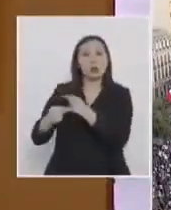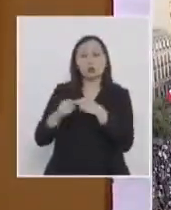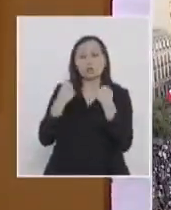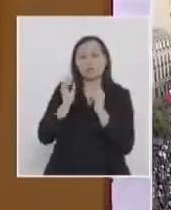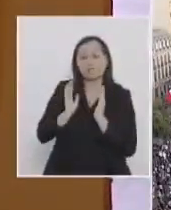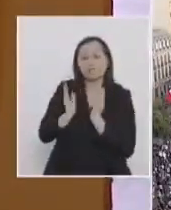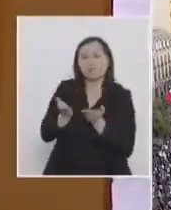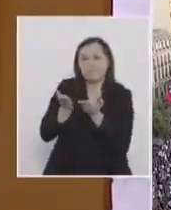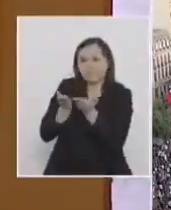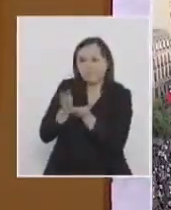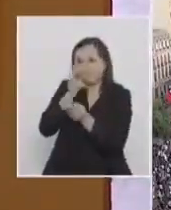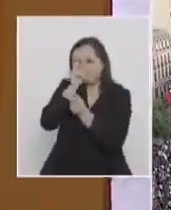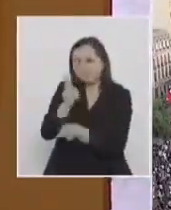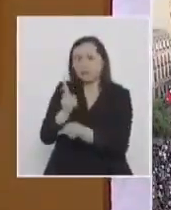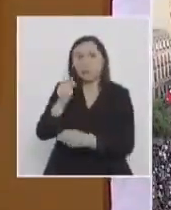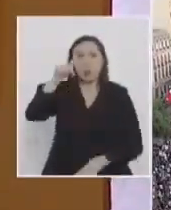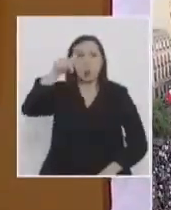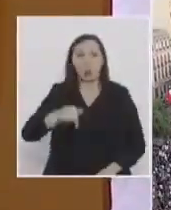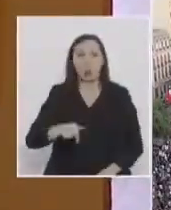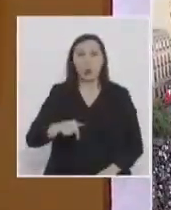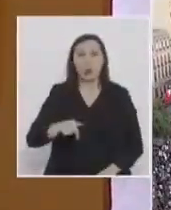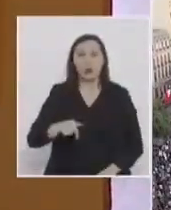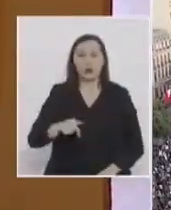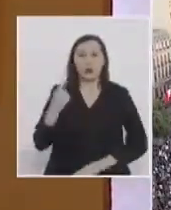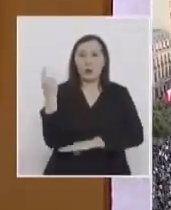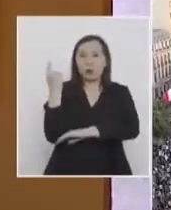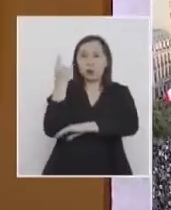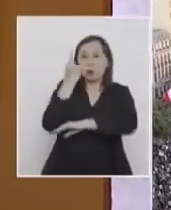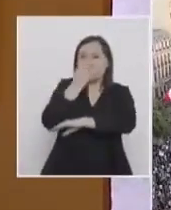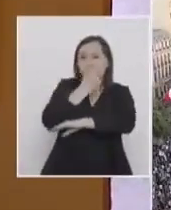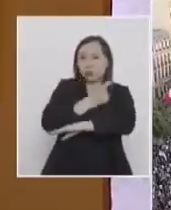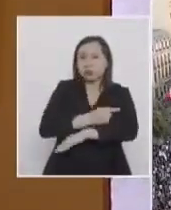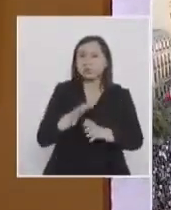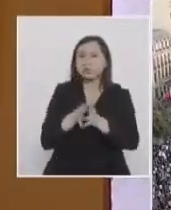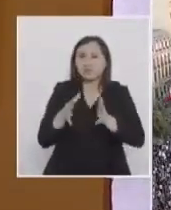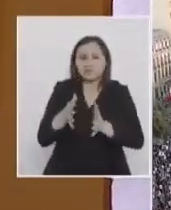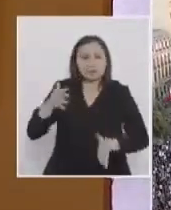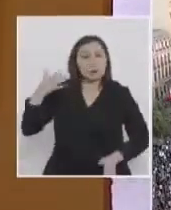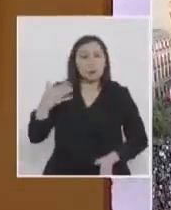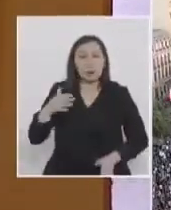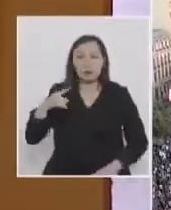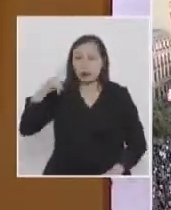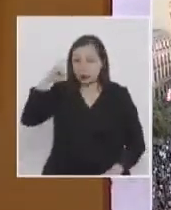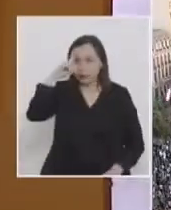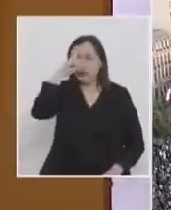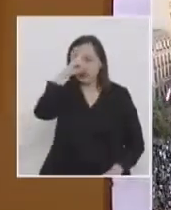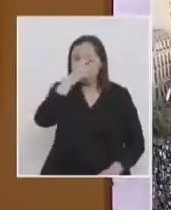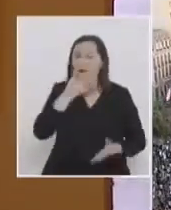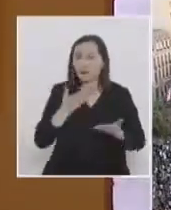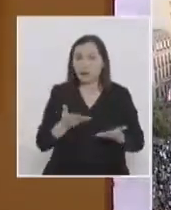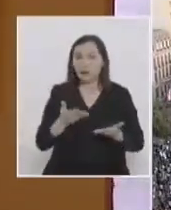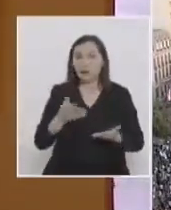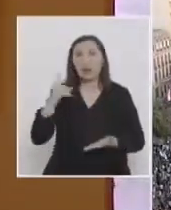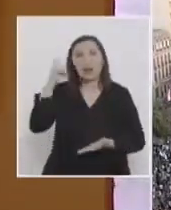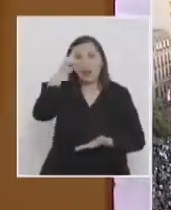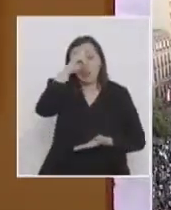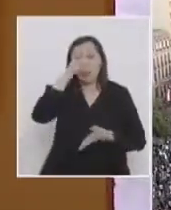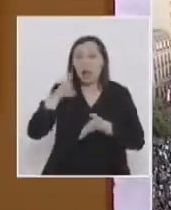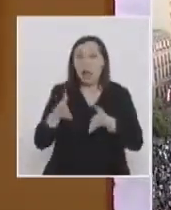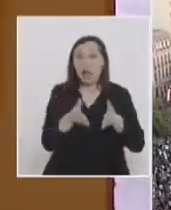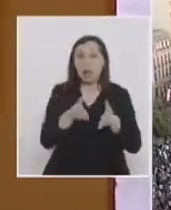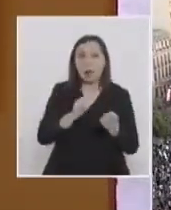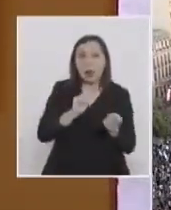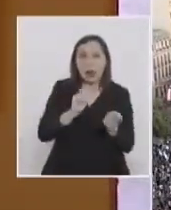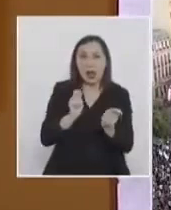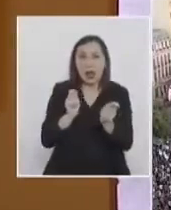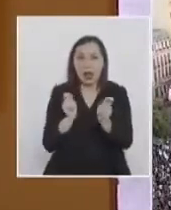debemos. Hoy, en esta jornada tan importante, en el difícil camino de los